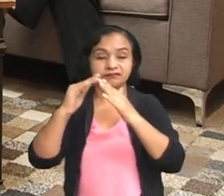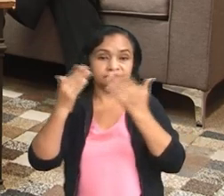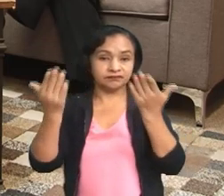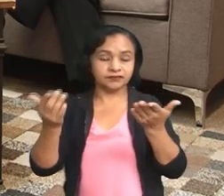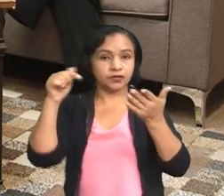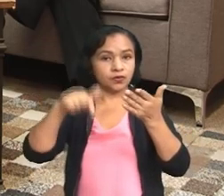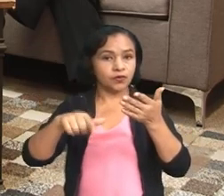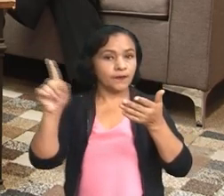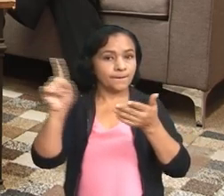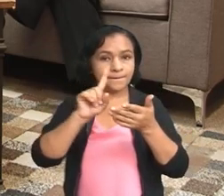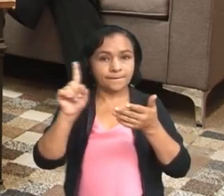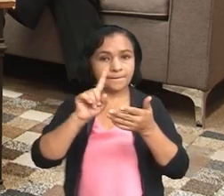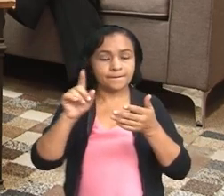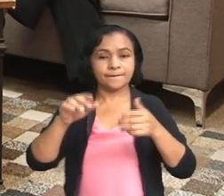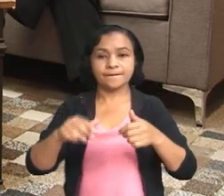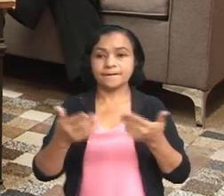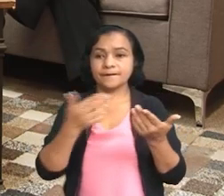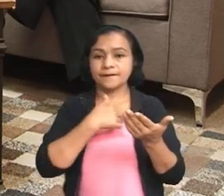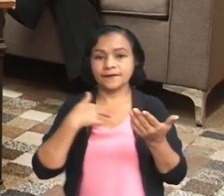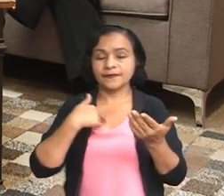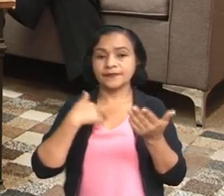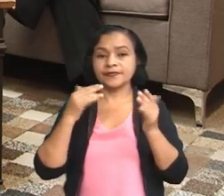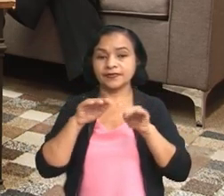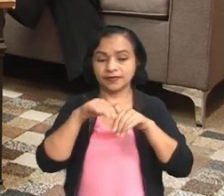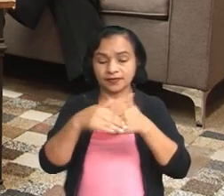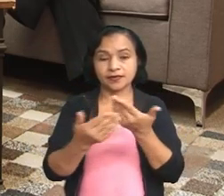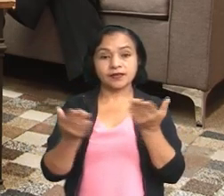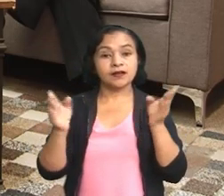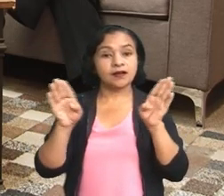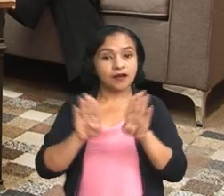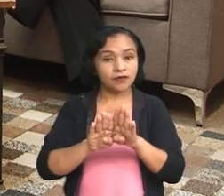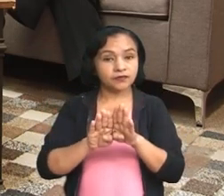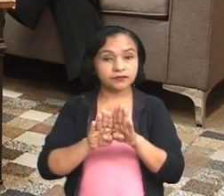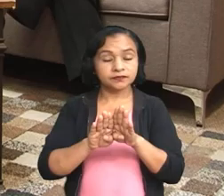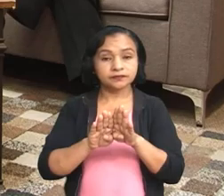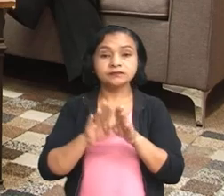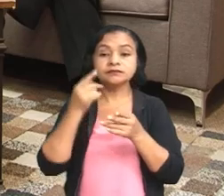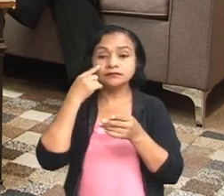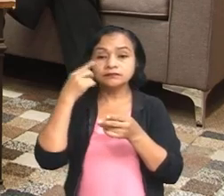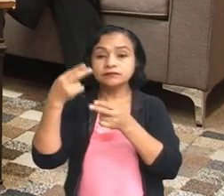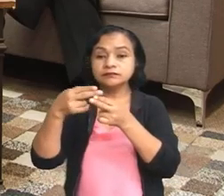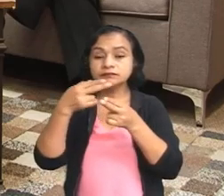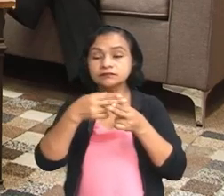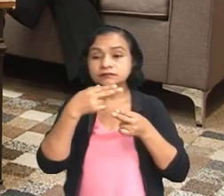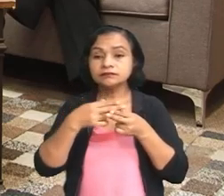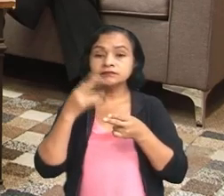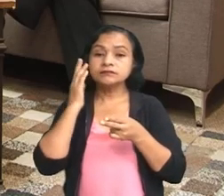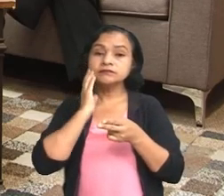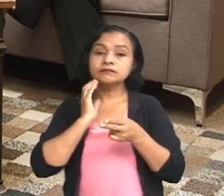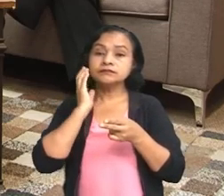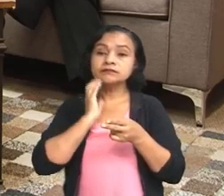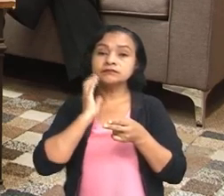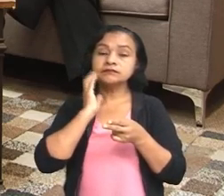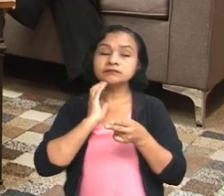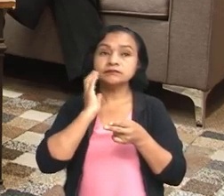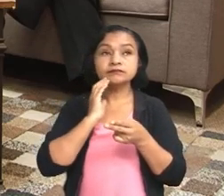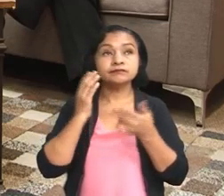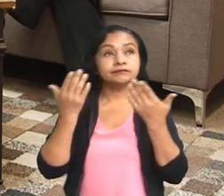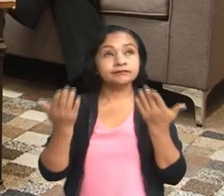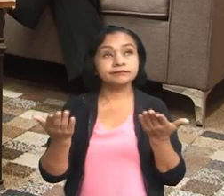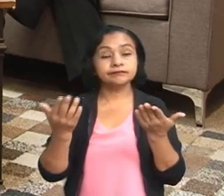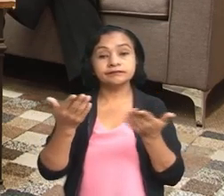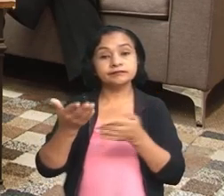no. Hoy incluso desde las aulas se recoge toda esa, digamos, mala experiencia que tuvimos